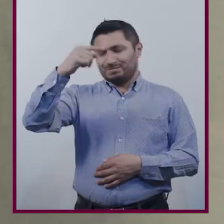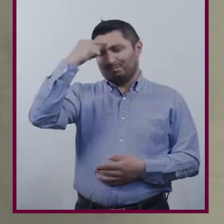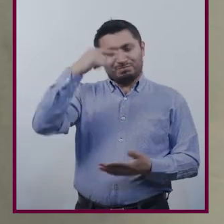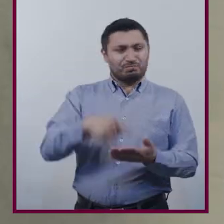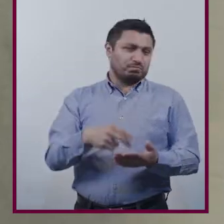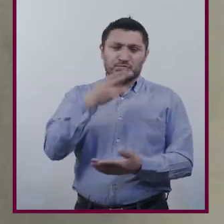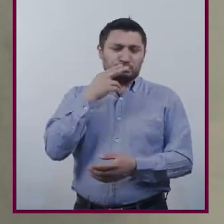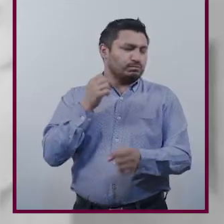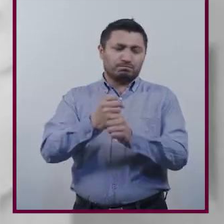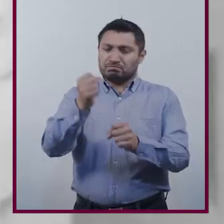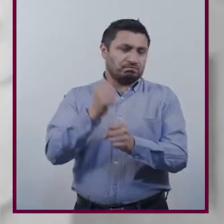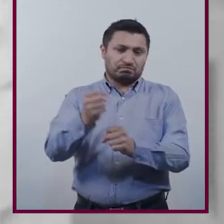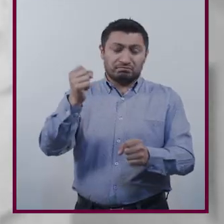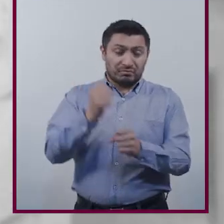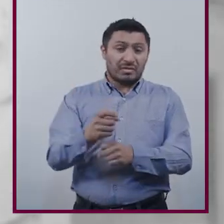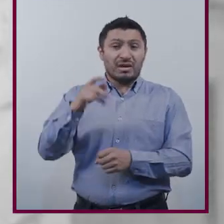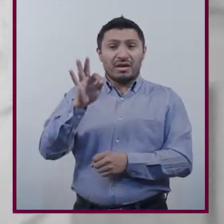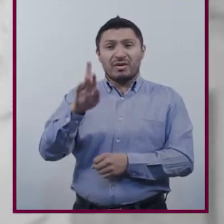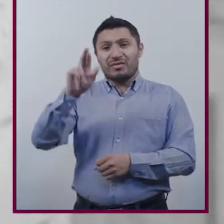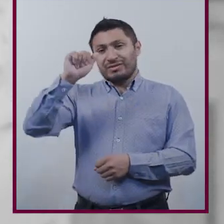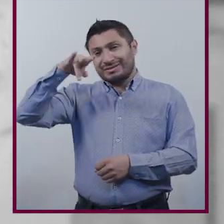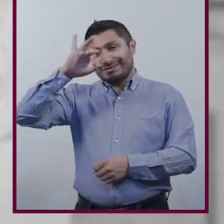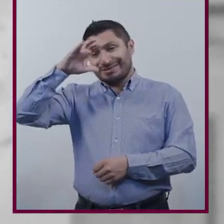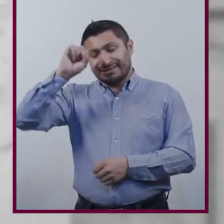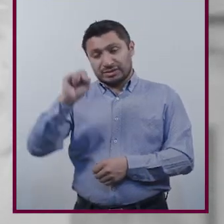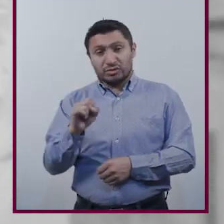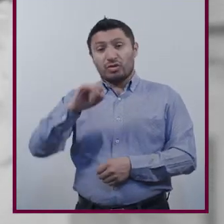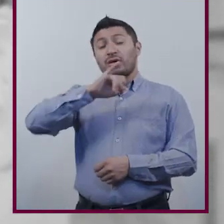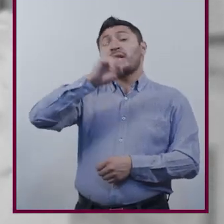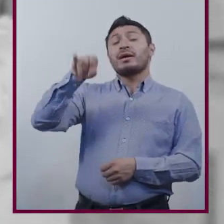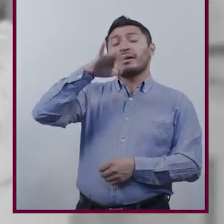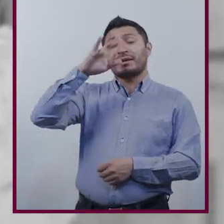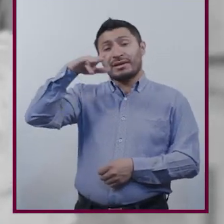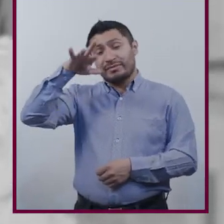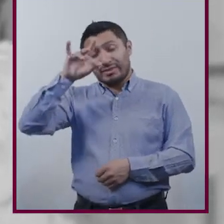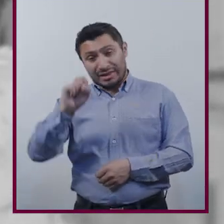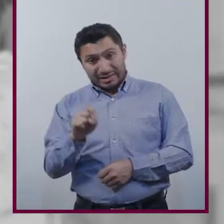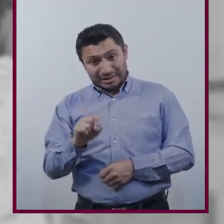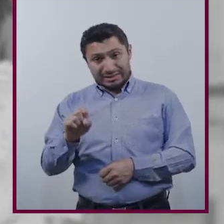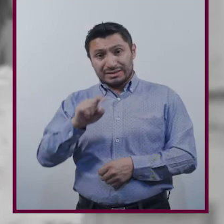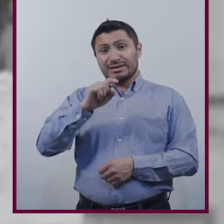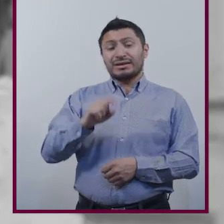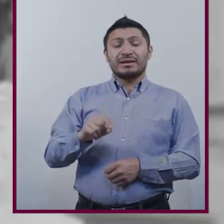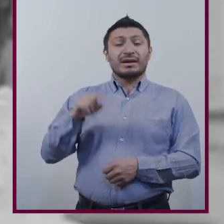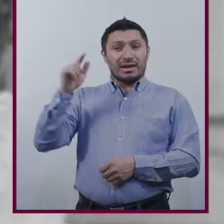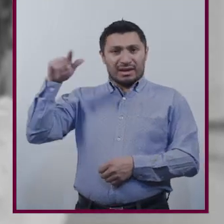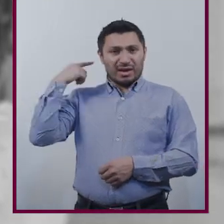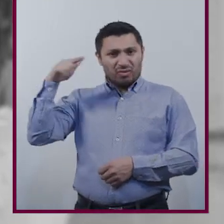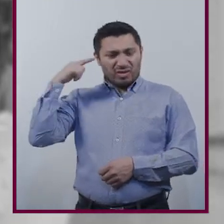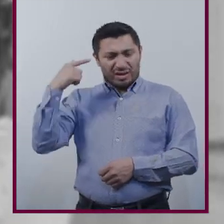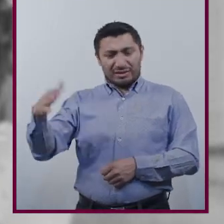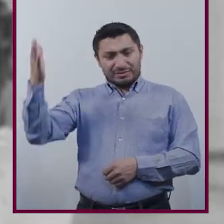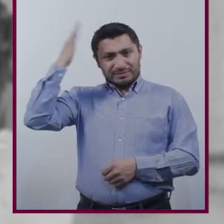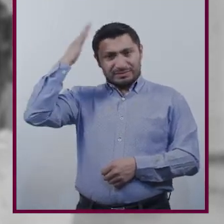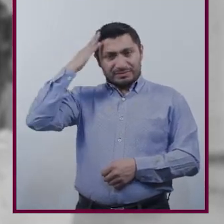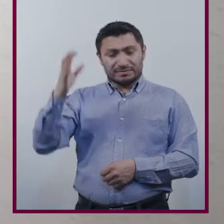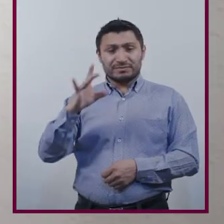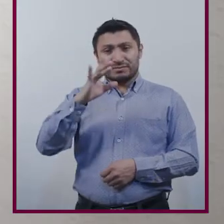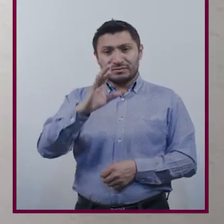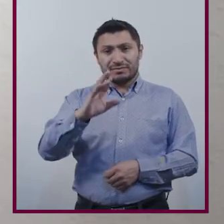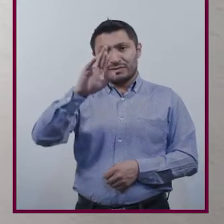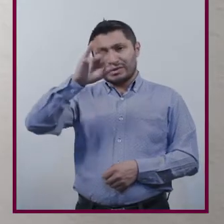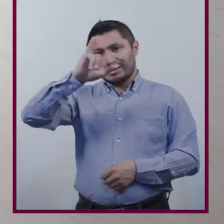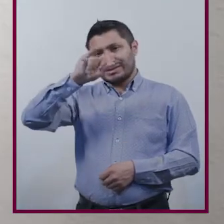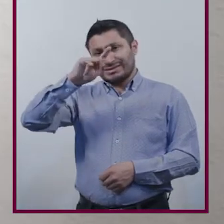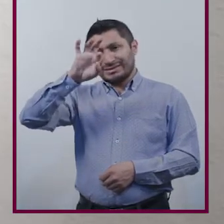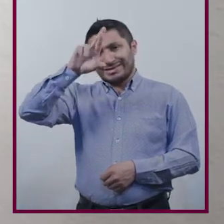el uso de la violencia, Francisco Orozco y Jiménez, arzobispo de Guadalajara, fungió como cabecilla de los cristeros.